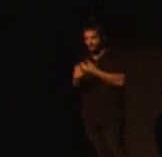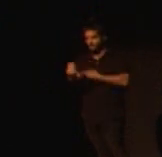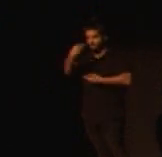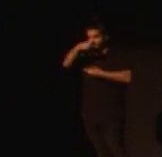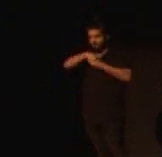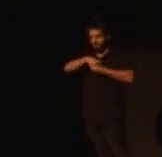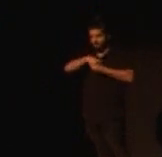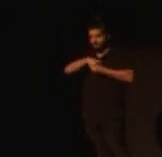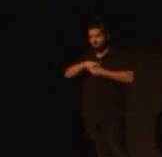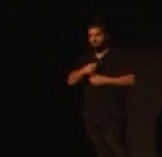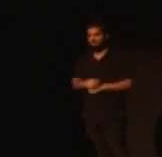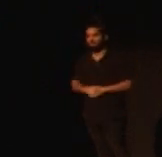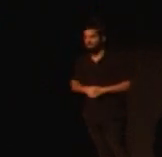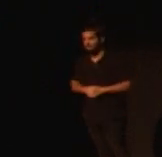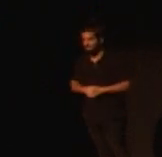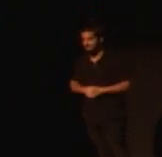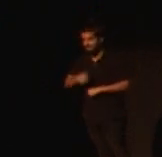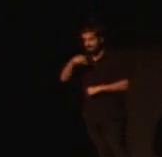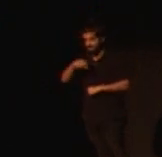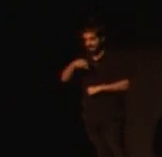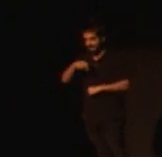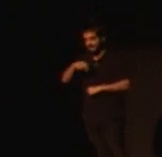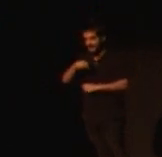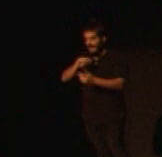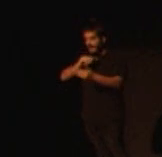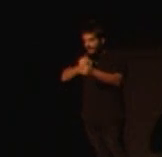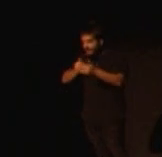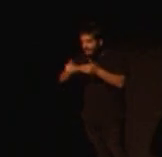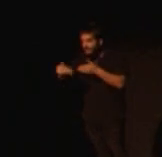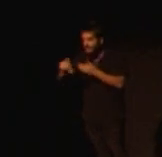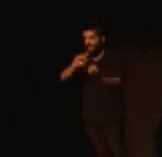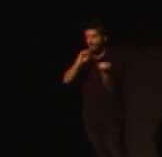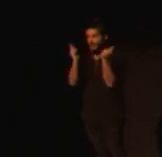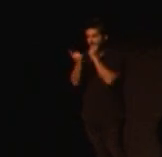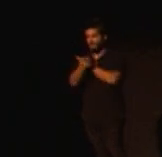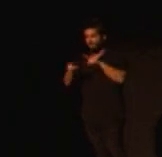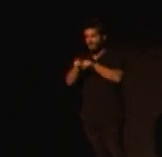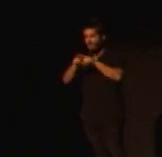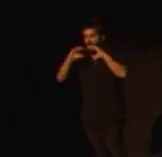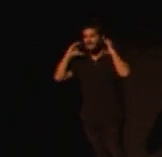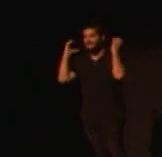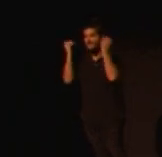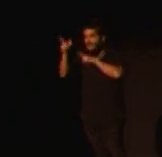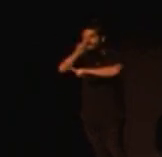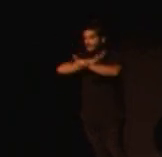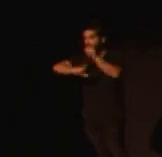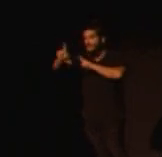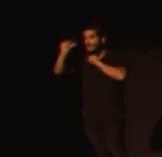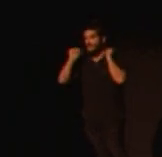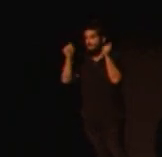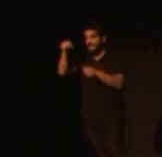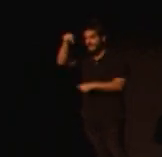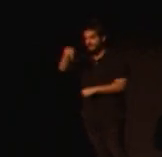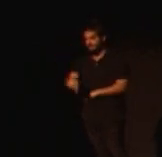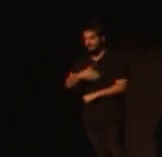a lo que no la tiene. Hemos convertido el futuro en la estación de un viaje que hoy para en esta ciudad.